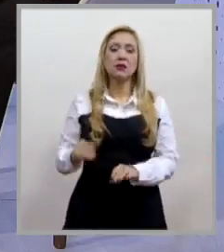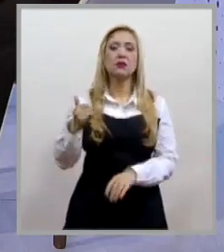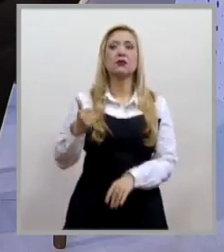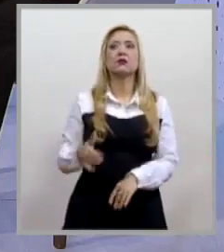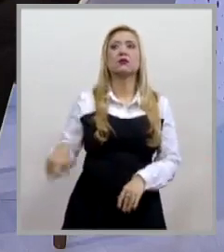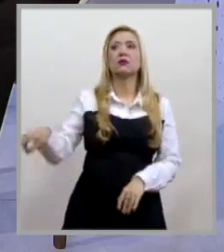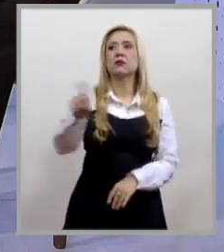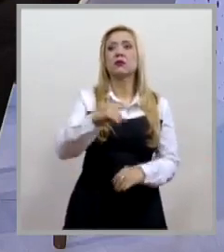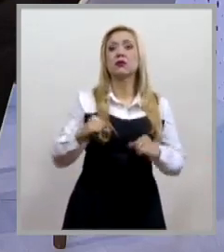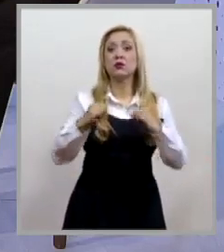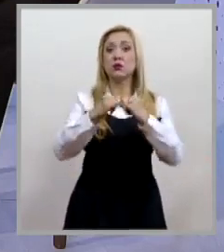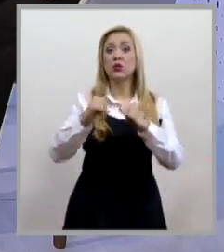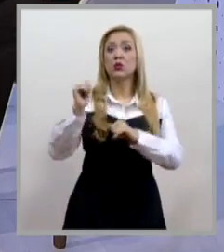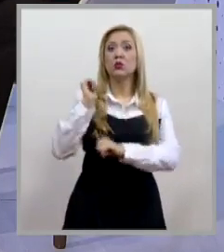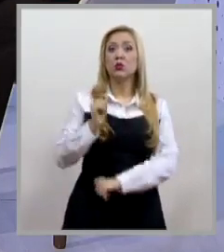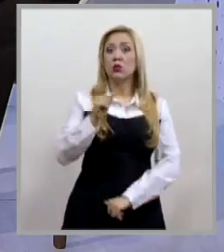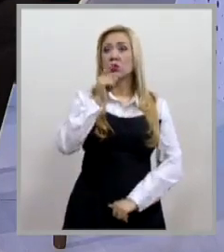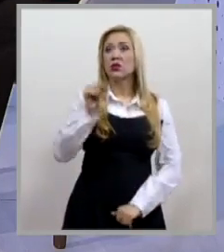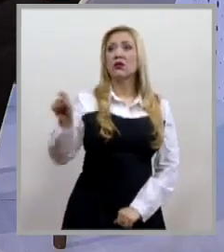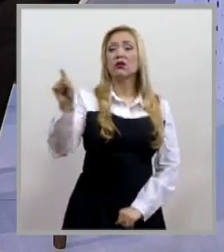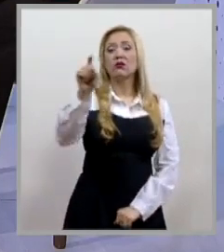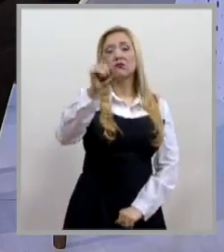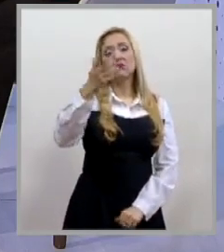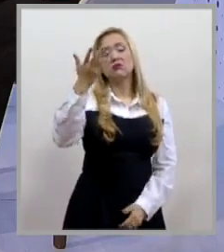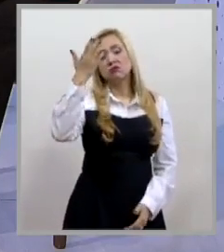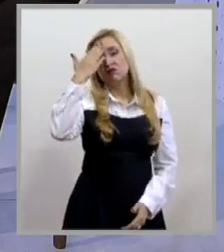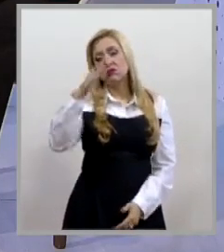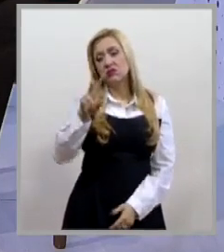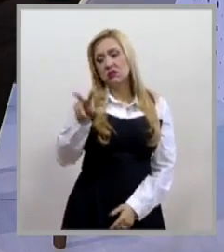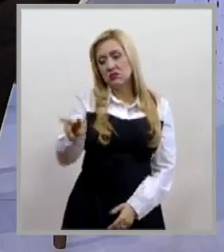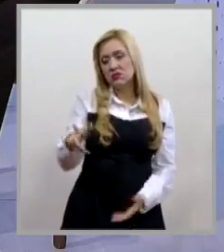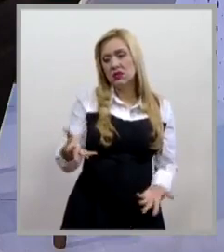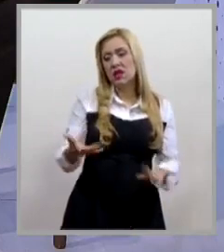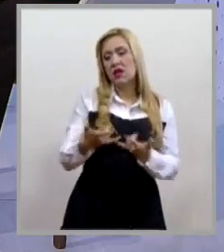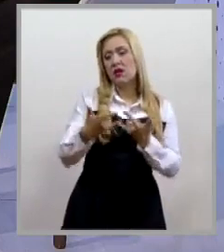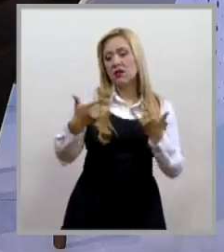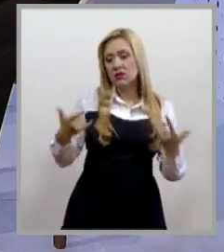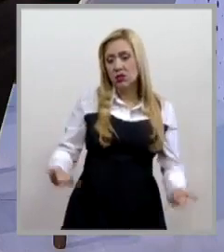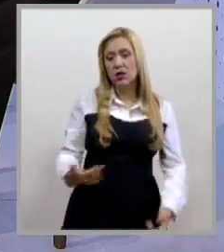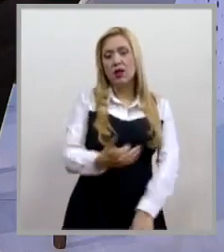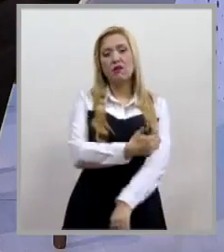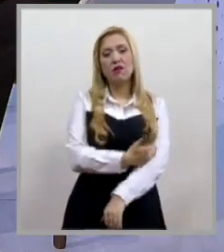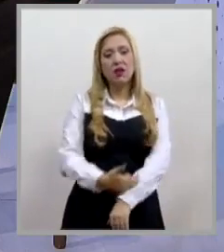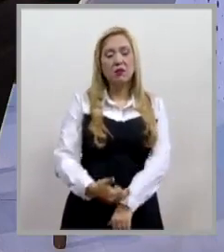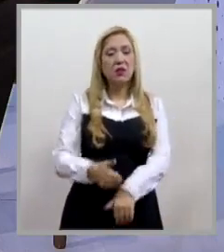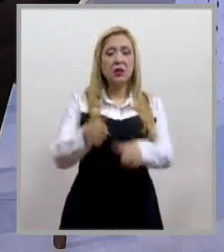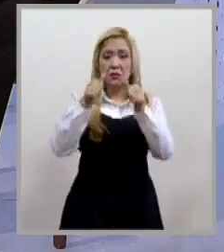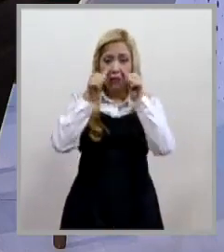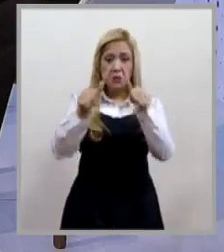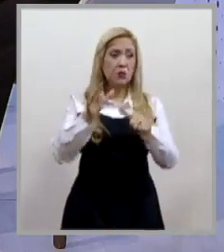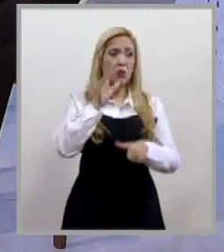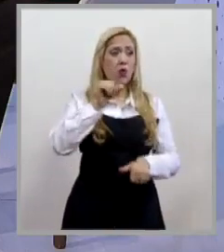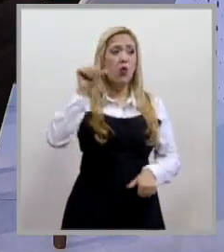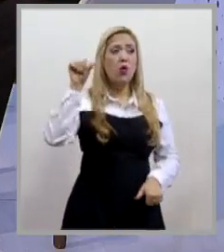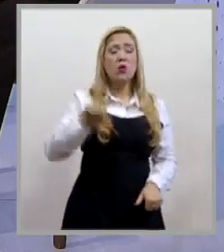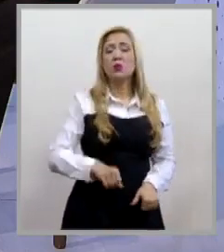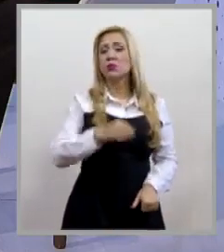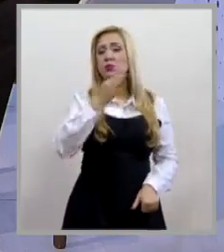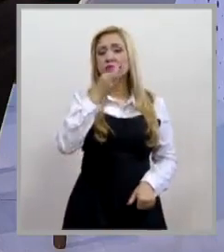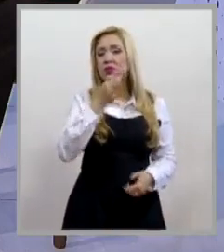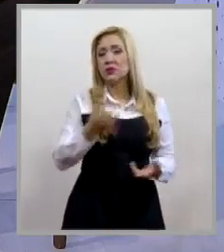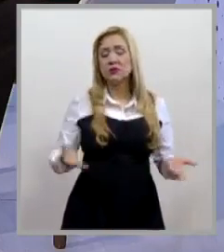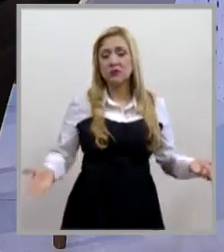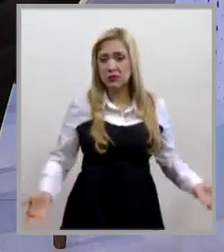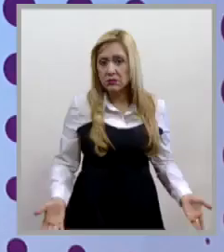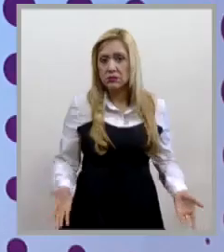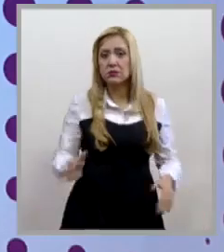una información social y familiar que impide que atiendan de manera pronta y expedita estos casos